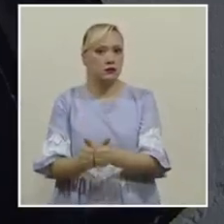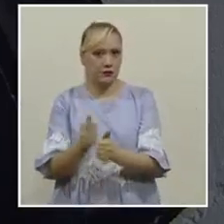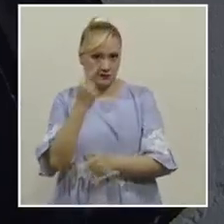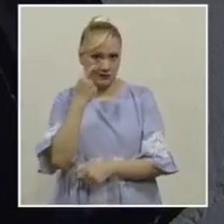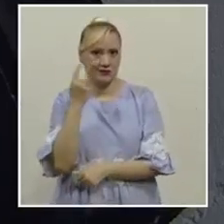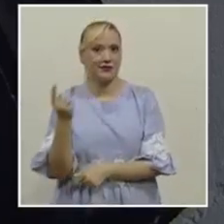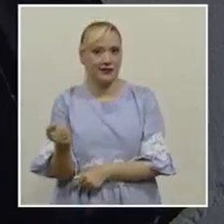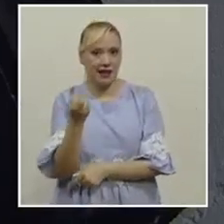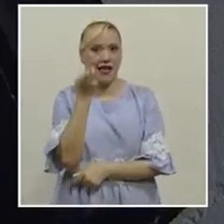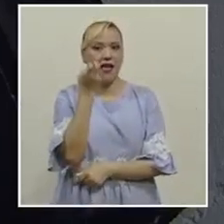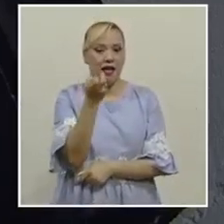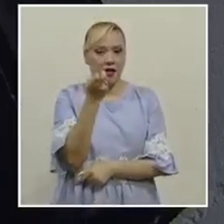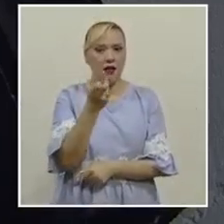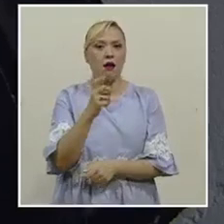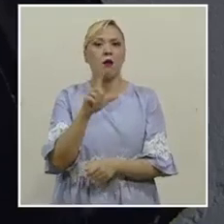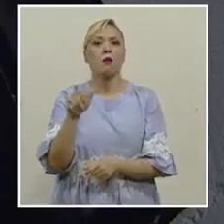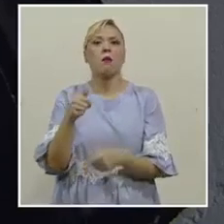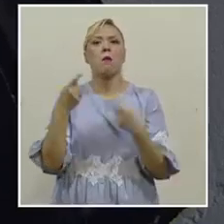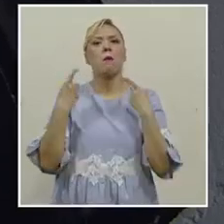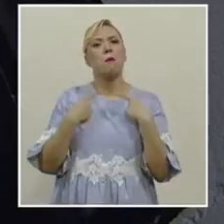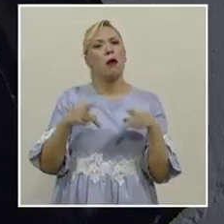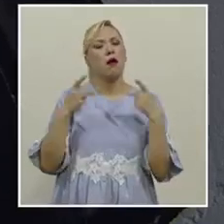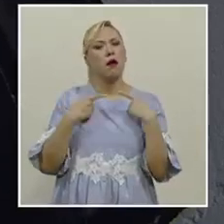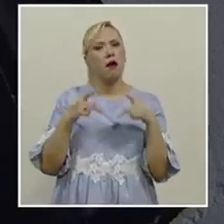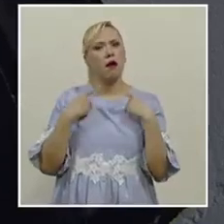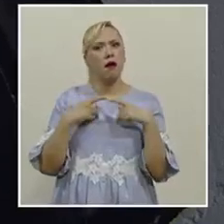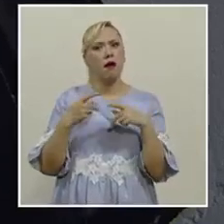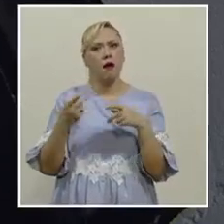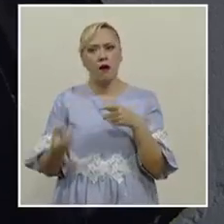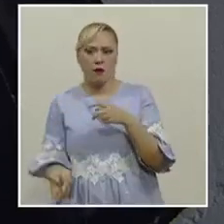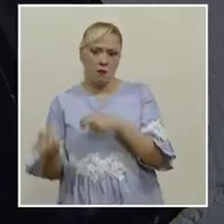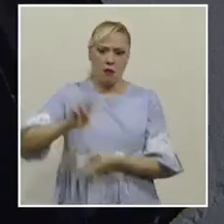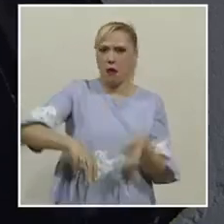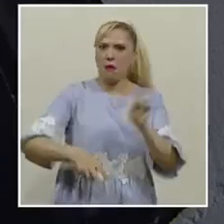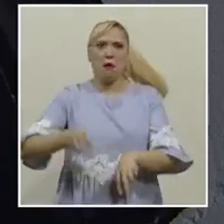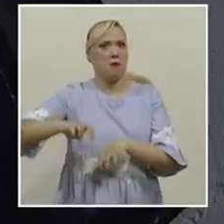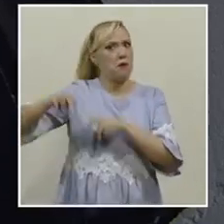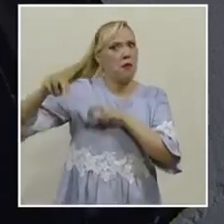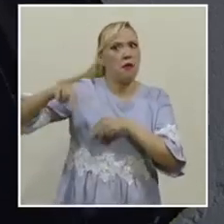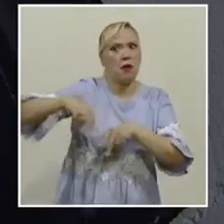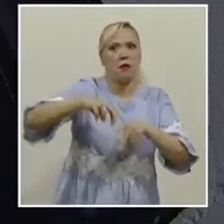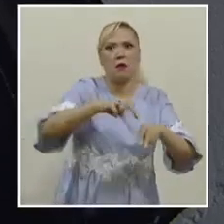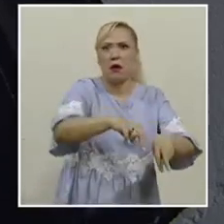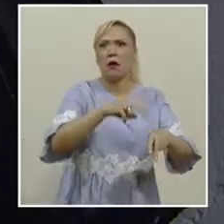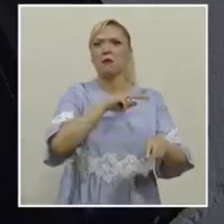En ese momento empiezan a salir gente de ese camión al ver a mi hijo.